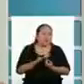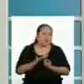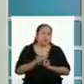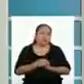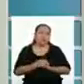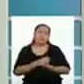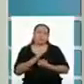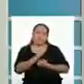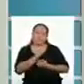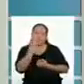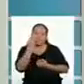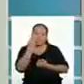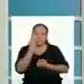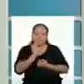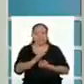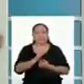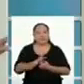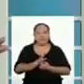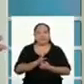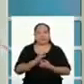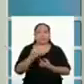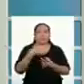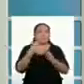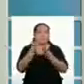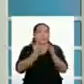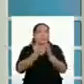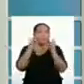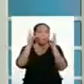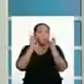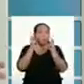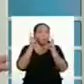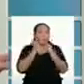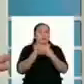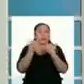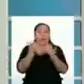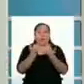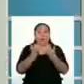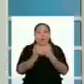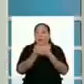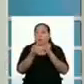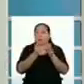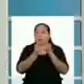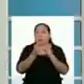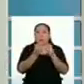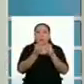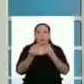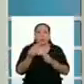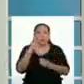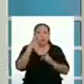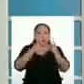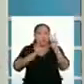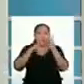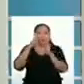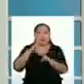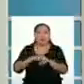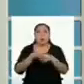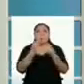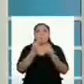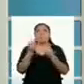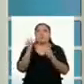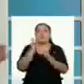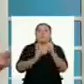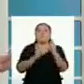Entiendo totalmente. A ver, hablemos de un tema del cual se habla mucho en estos días. Debes haber visto que muchas